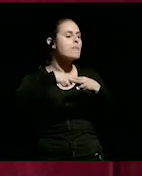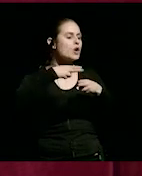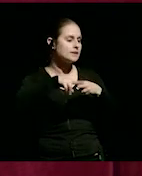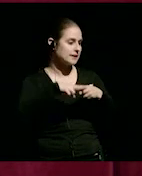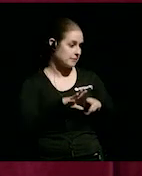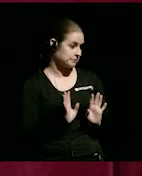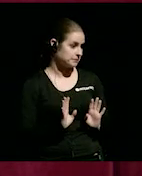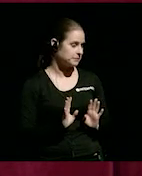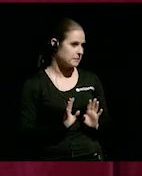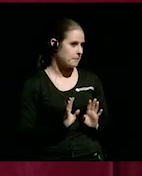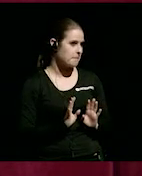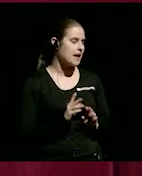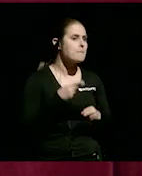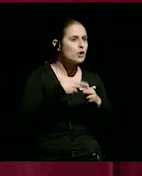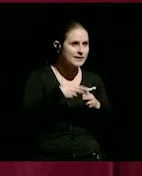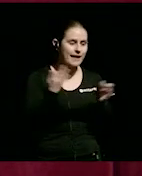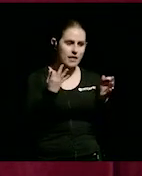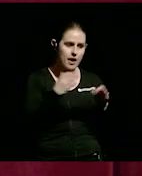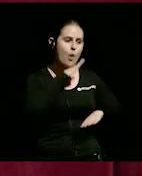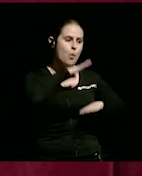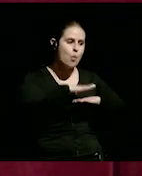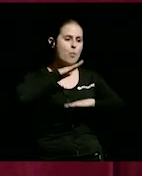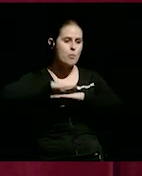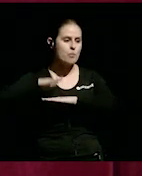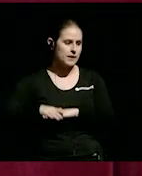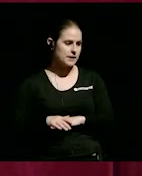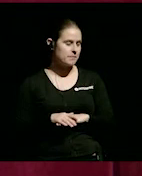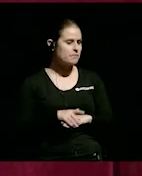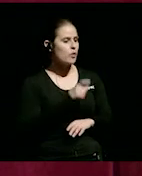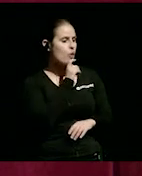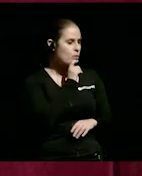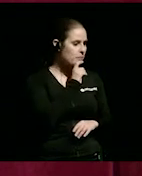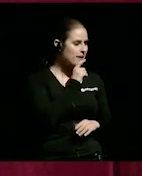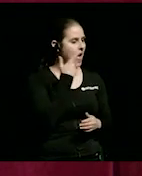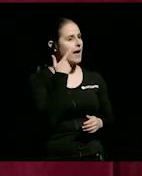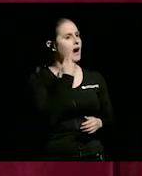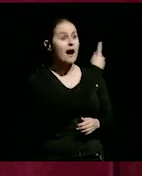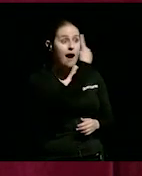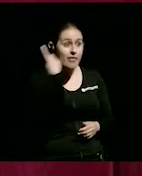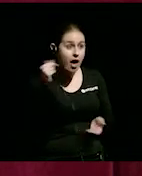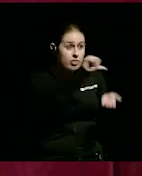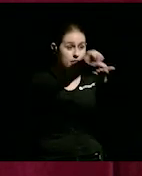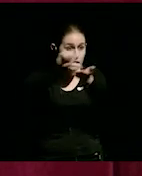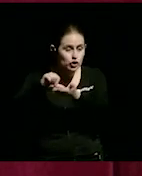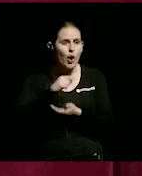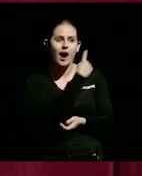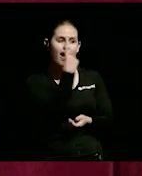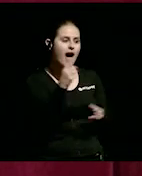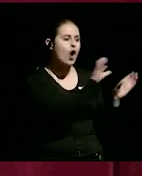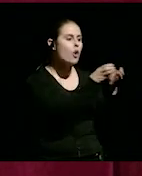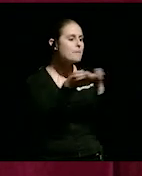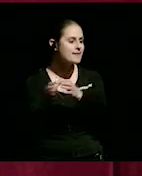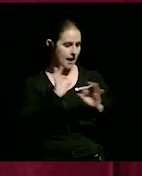que se tienen que cumplir. Uno tiene que demostrar que cada centro, cada compañía teatral